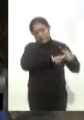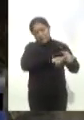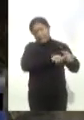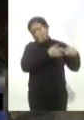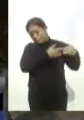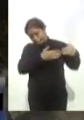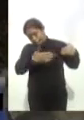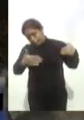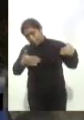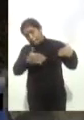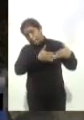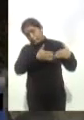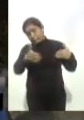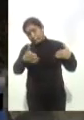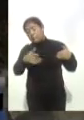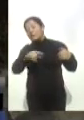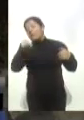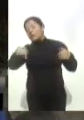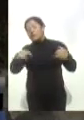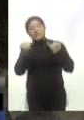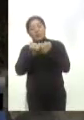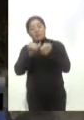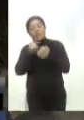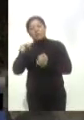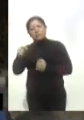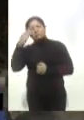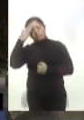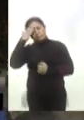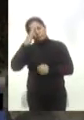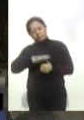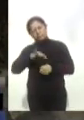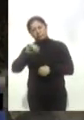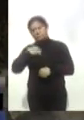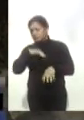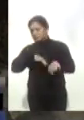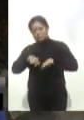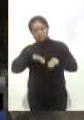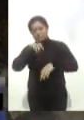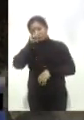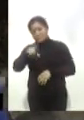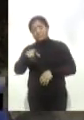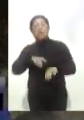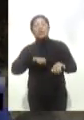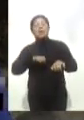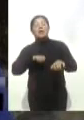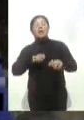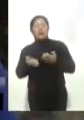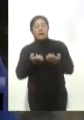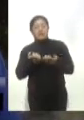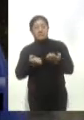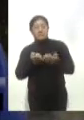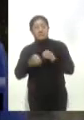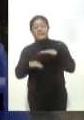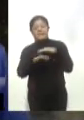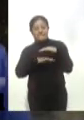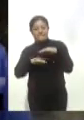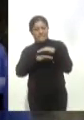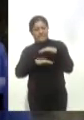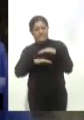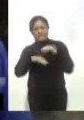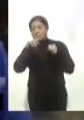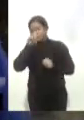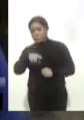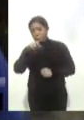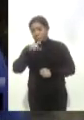Se habló con ellos y pues que no dejaran de trabajar con su liga. Los ejercicios básicos que trabajamos en el campo son los que han ido